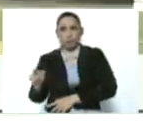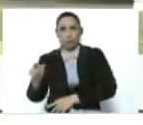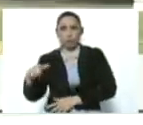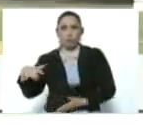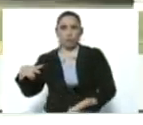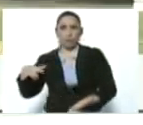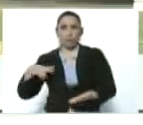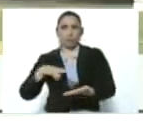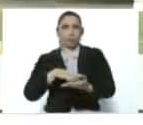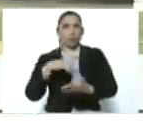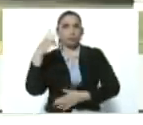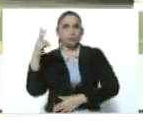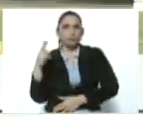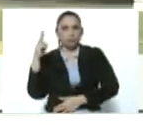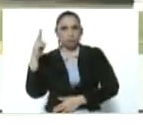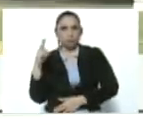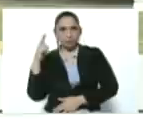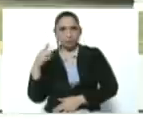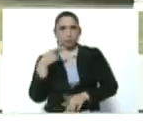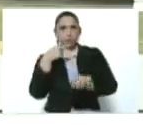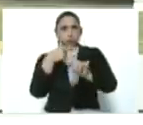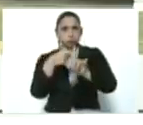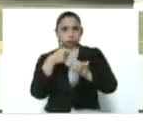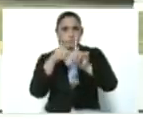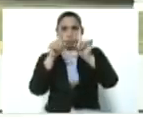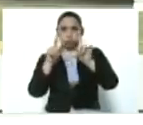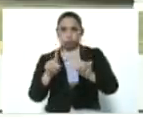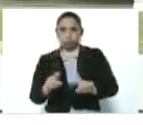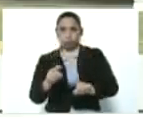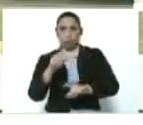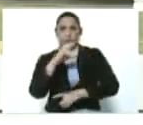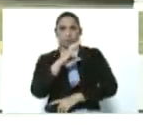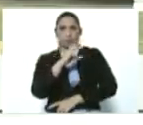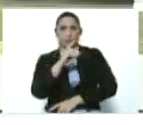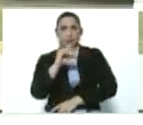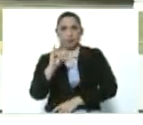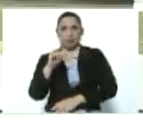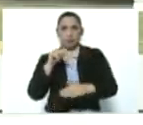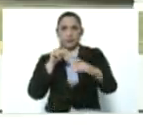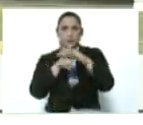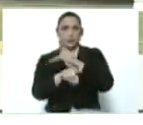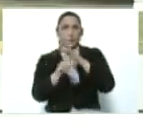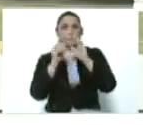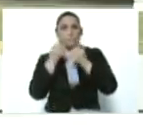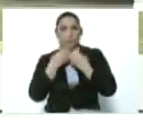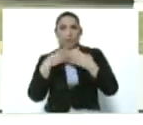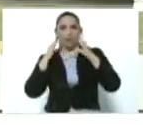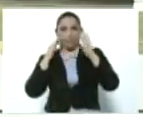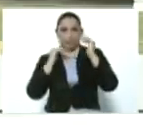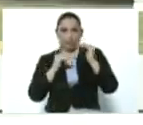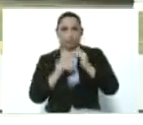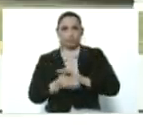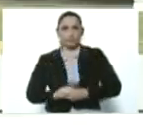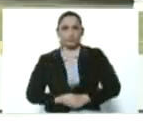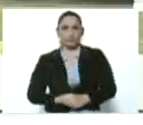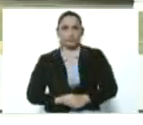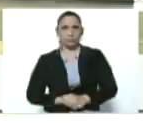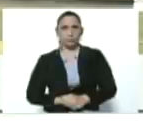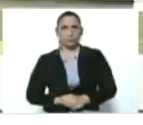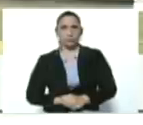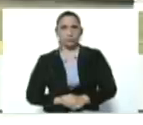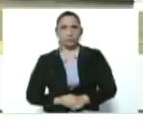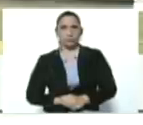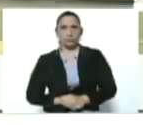uruguay da positivo está en el centro de diagnóstico integral de comanda bien atendido en el